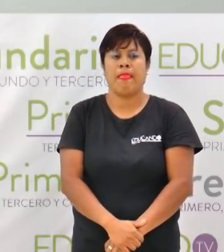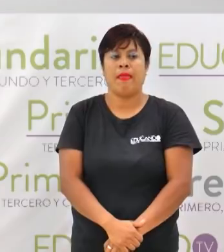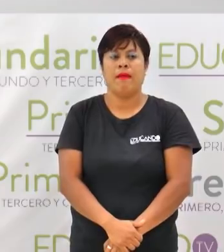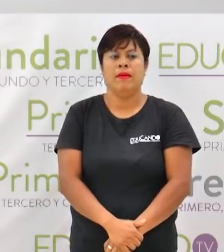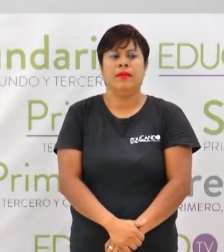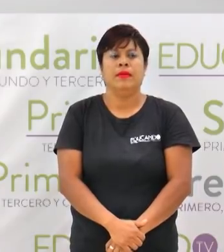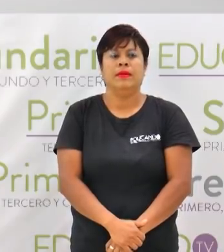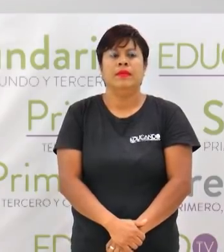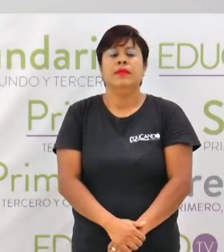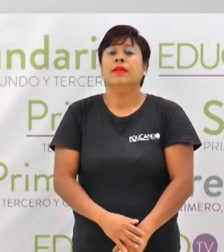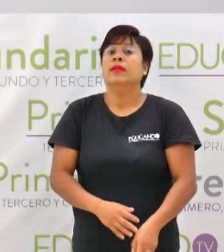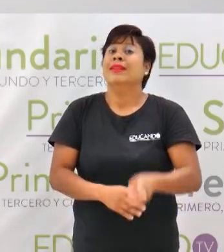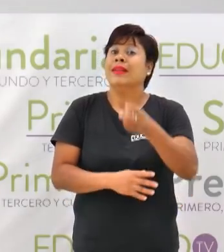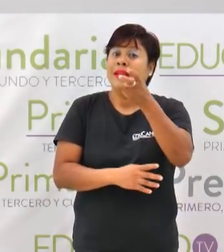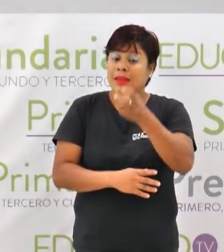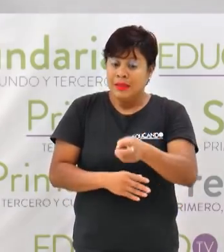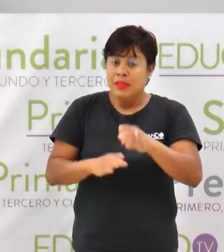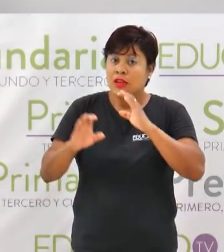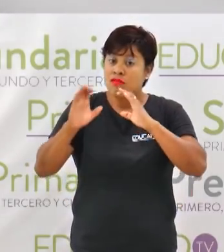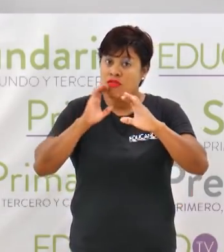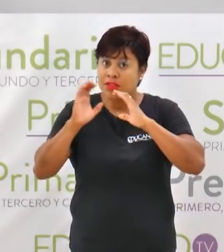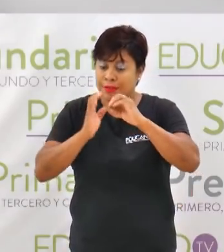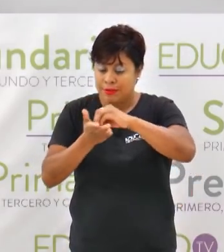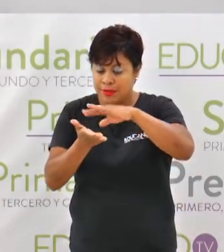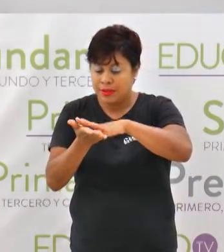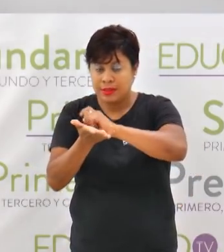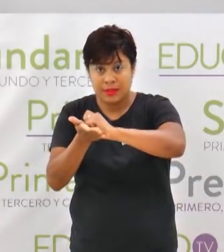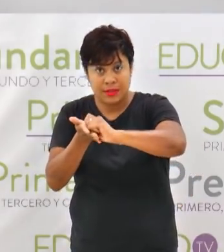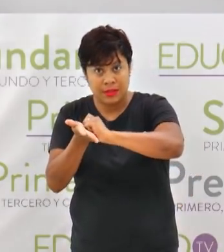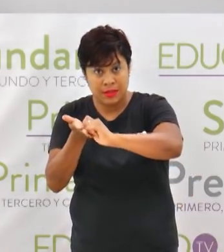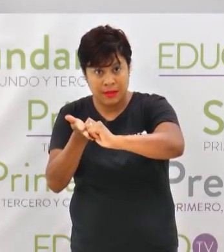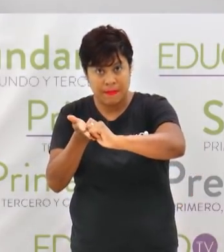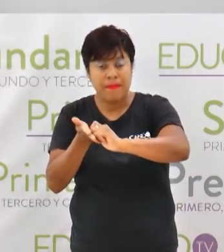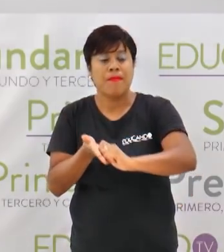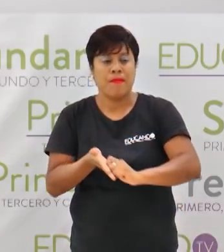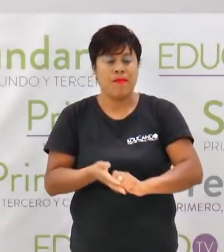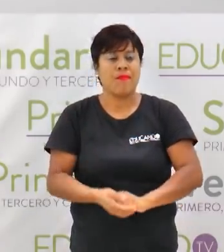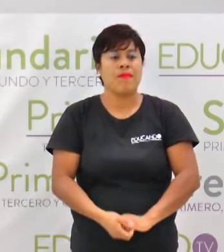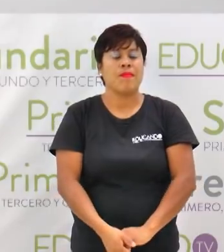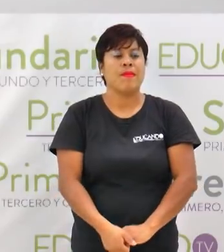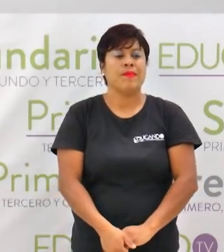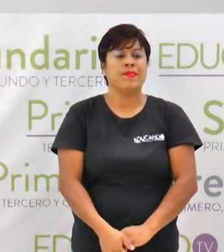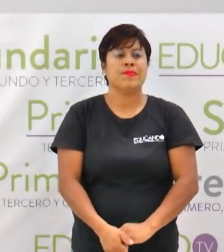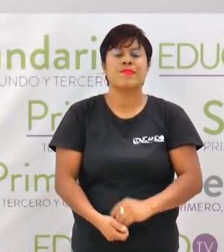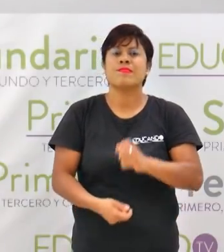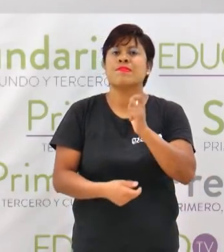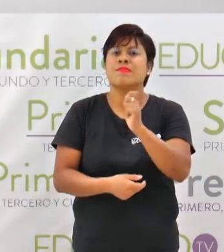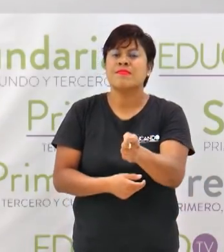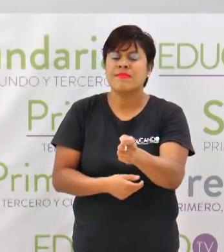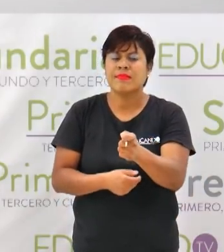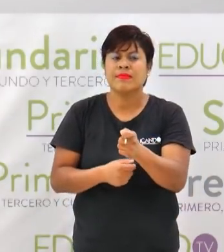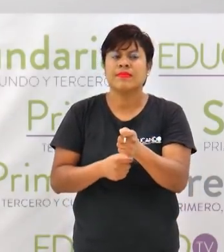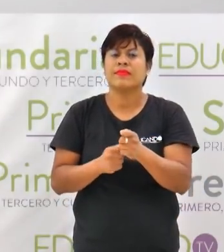escrita. Y este medio de comunicación escrita, bien, es